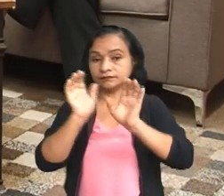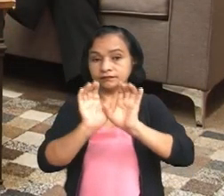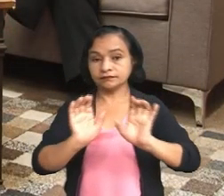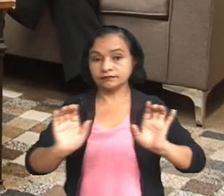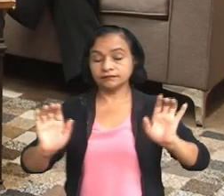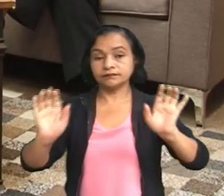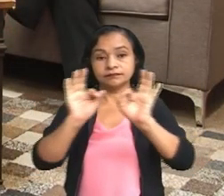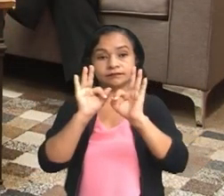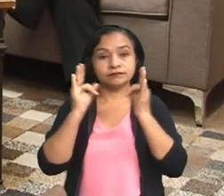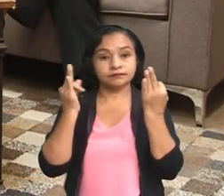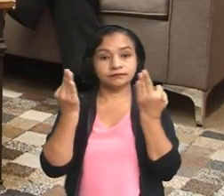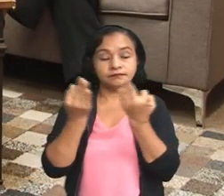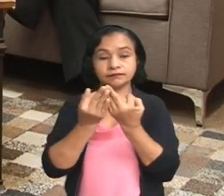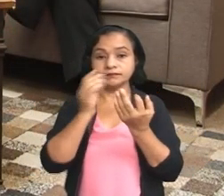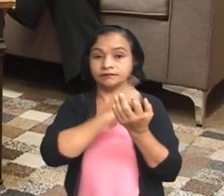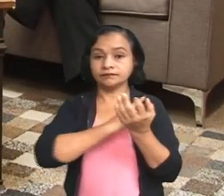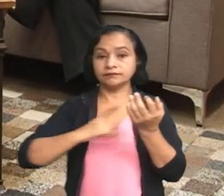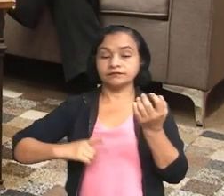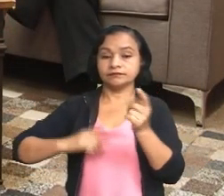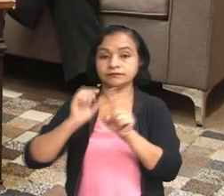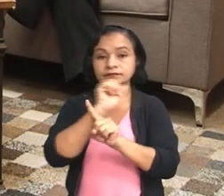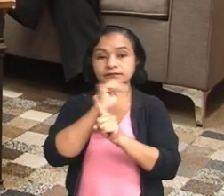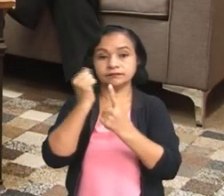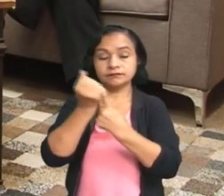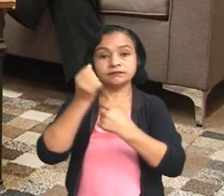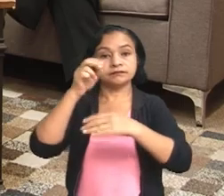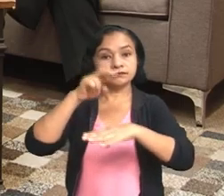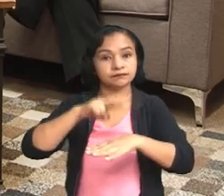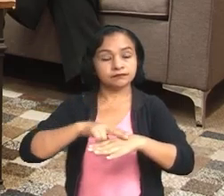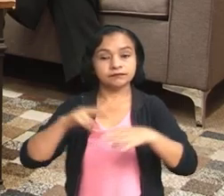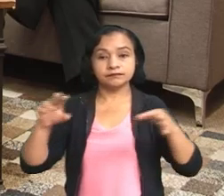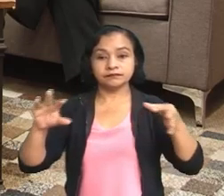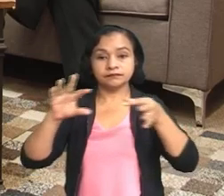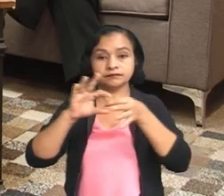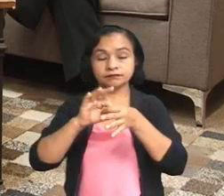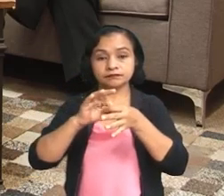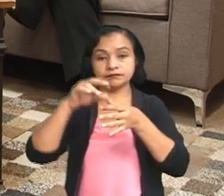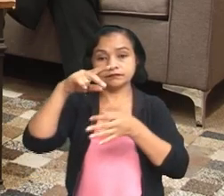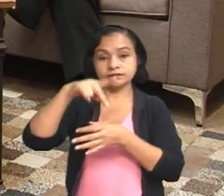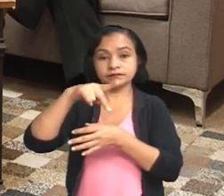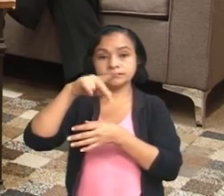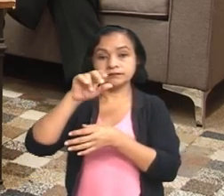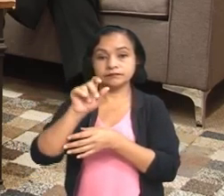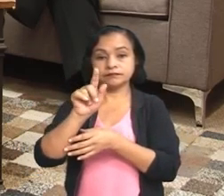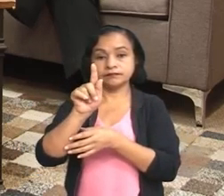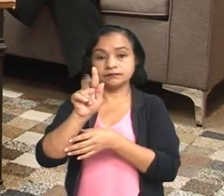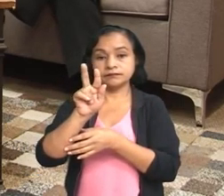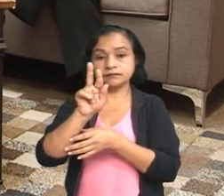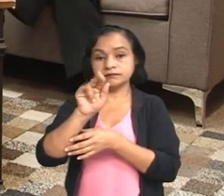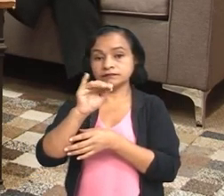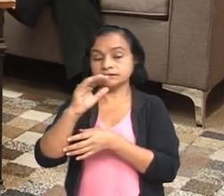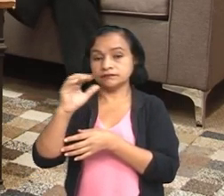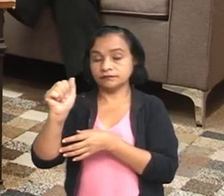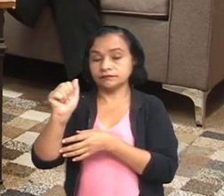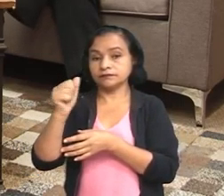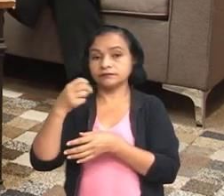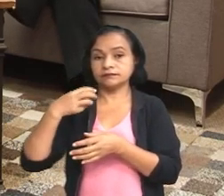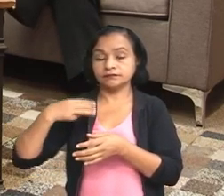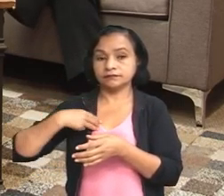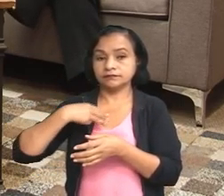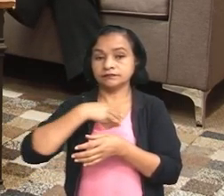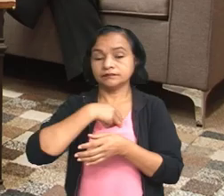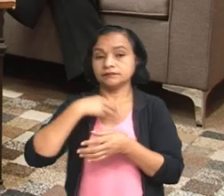Familia. También es diputada ante la Asamblea Nacional y junto a ella pues nos acompaña la compañera Patricia Sánchez, también integrante de esta misma comisión e